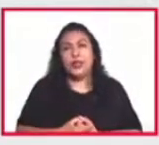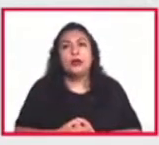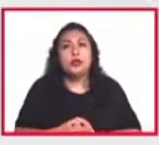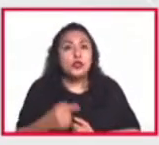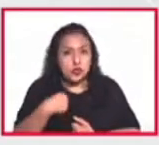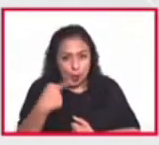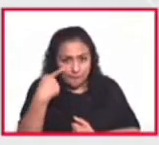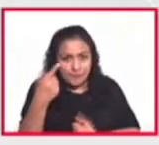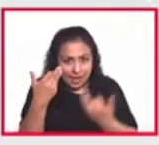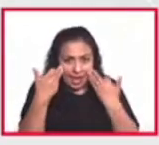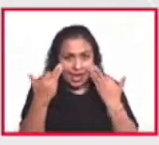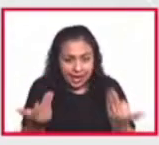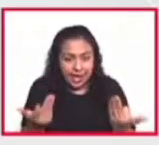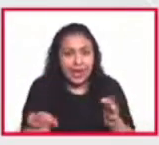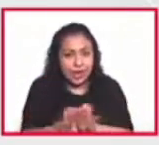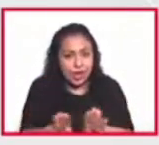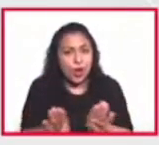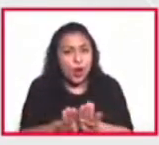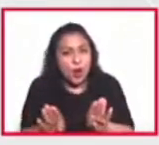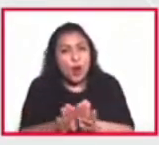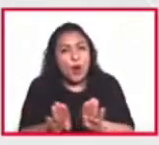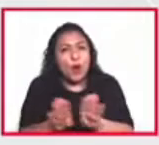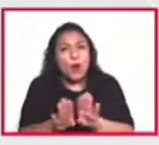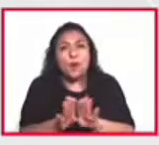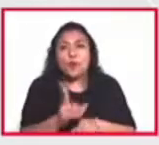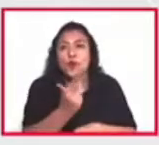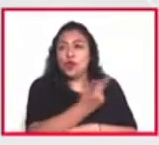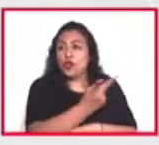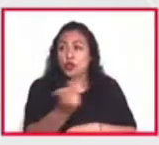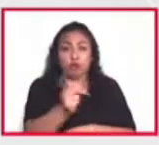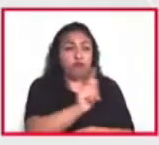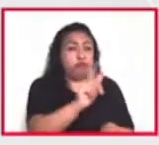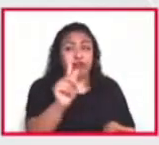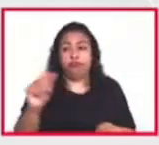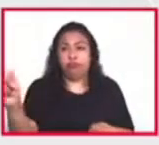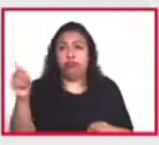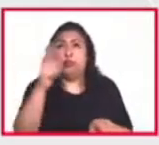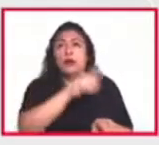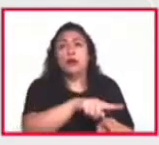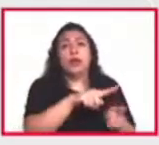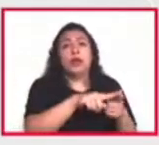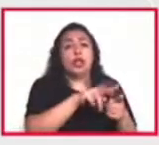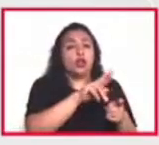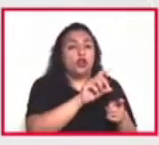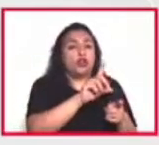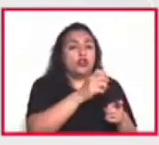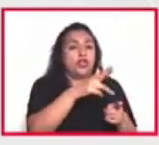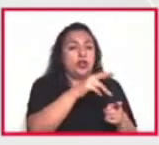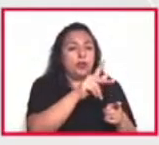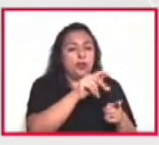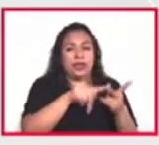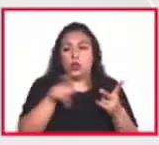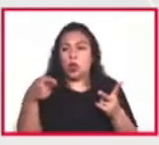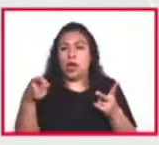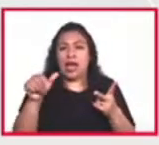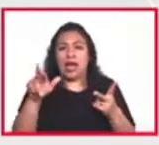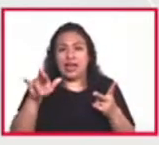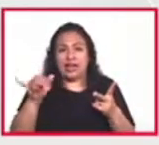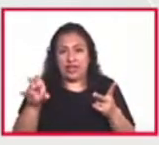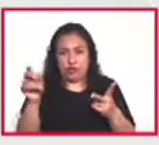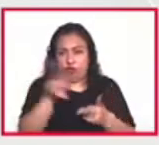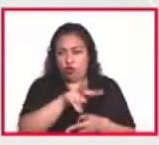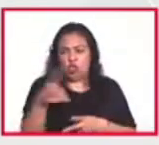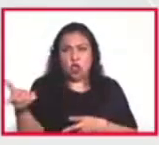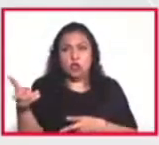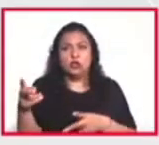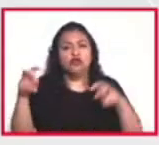cómo, pues, 2 profesionales, como es Rodrigo Prieto y Alejandro, se sentaban